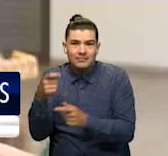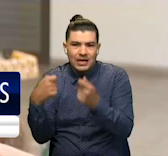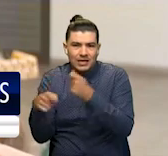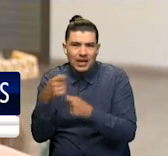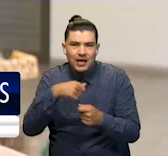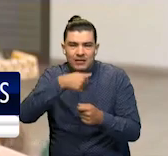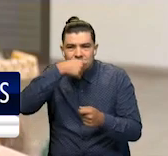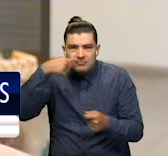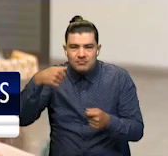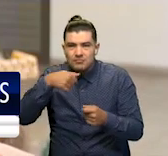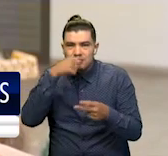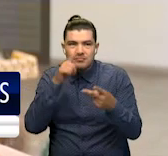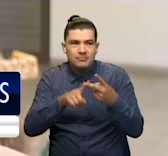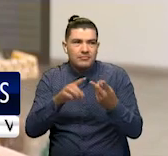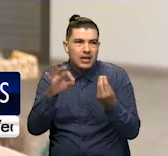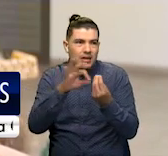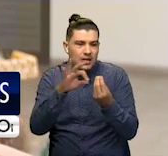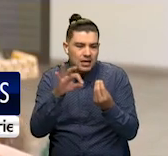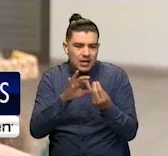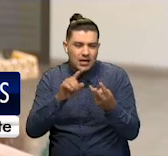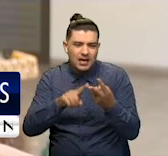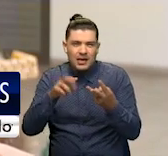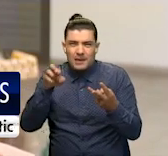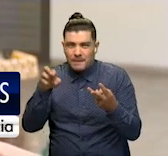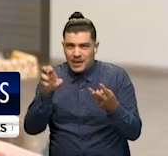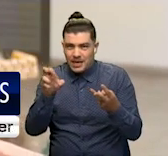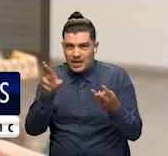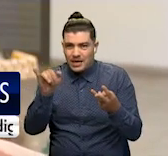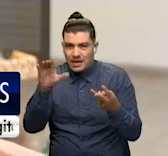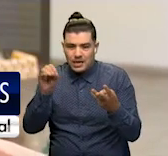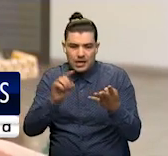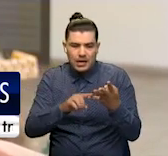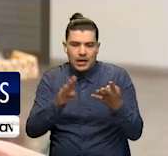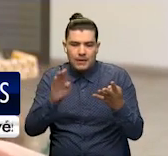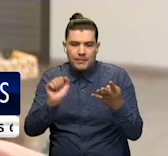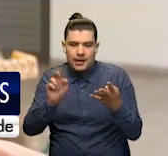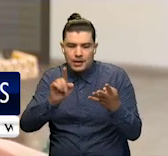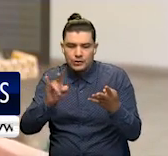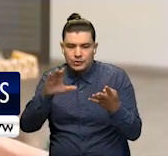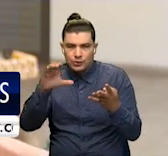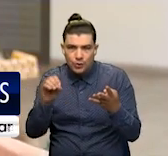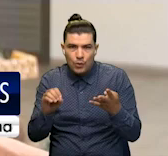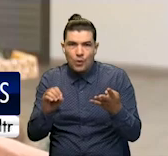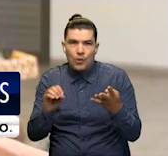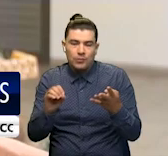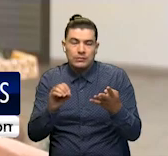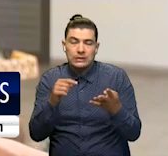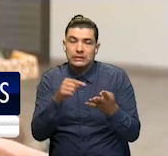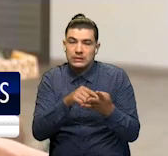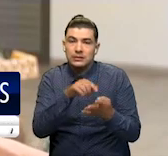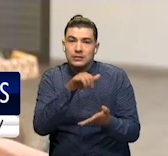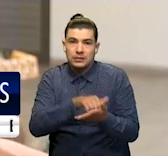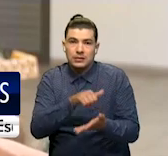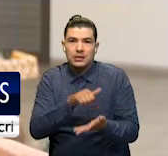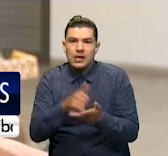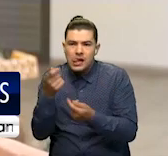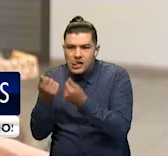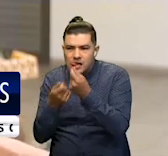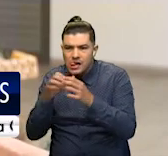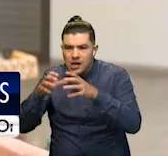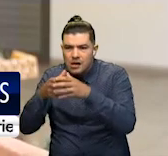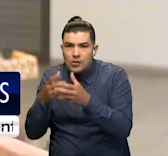clorhidrato de cocaína, perico, bazuco y marihuana. Esto en el marco de la economía